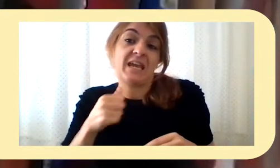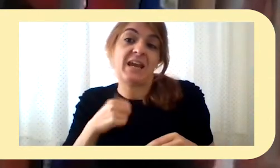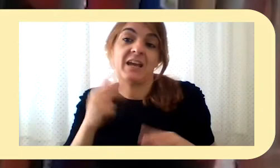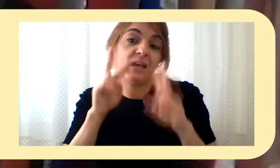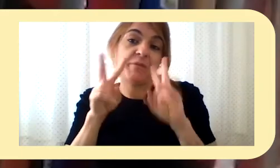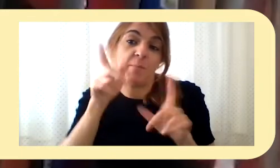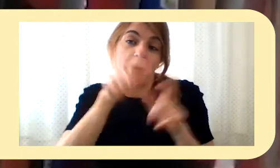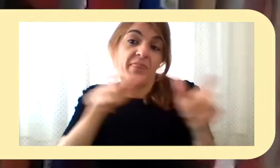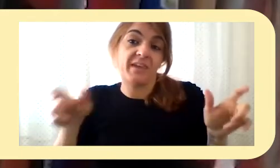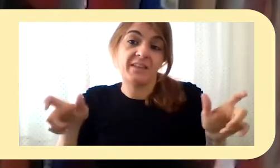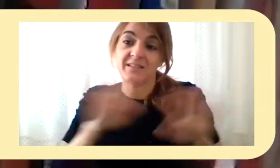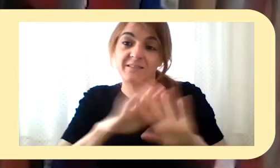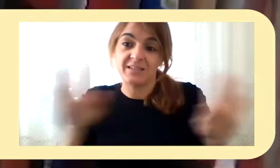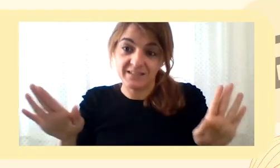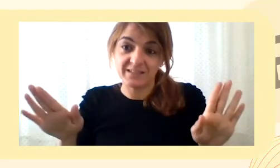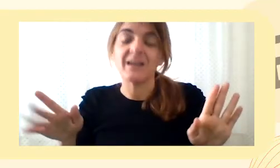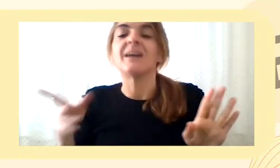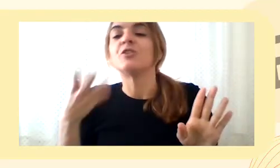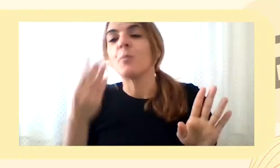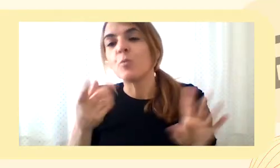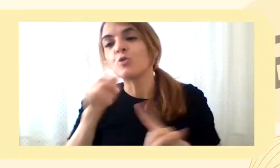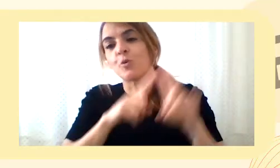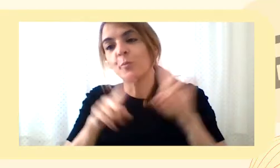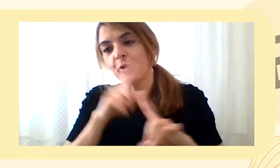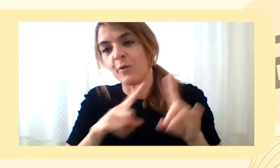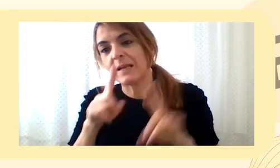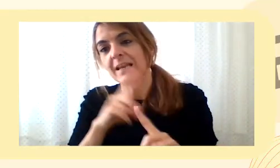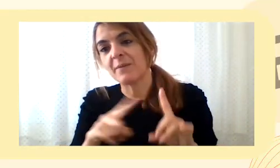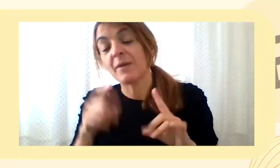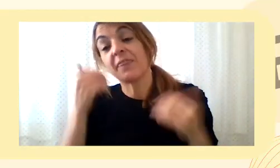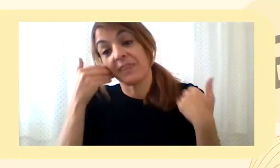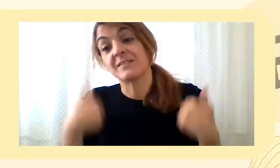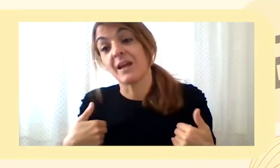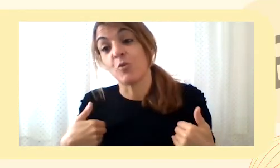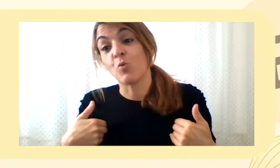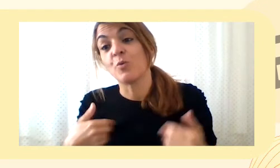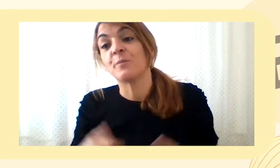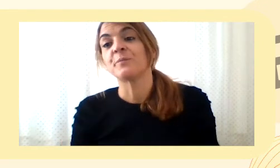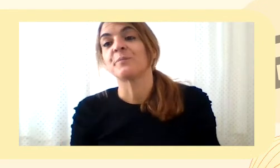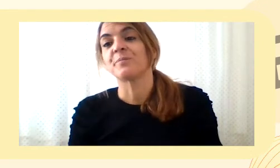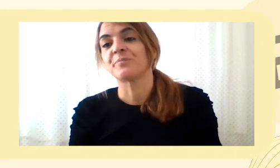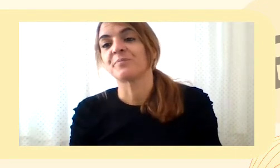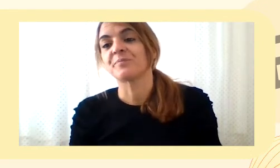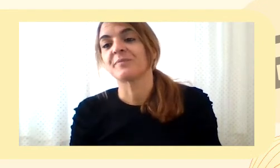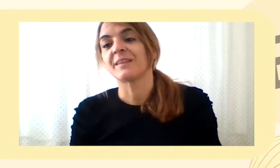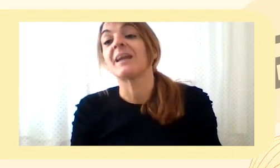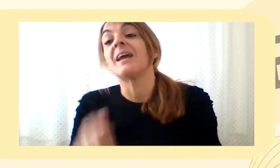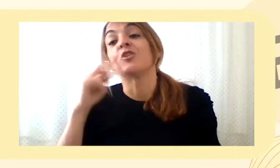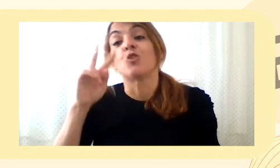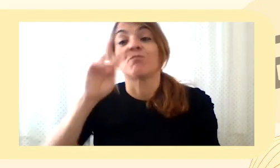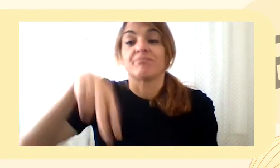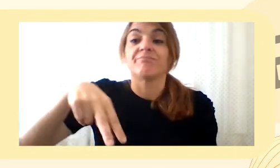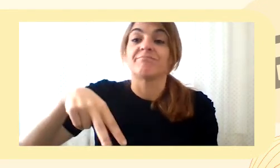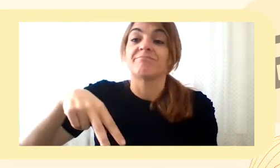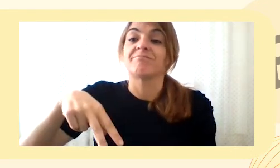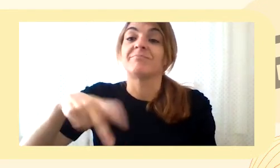ha planteado muchos problemas de salud, que pues tengo que reconocer como ella